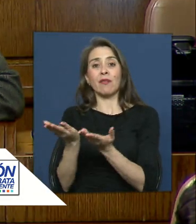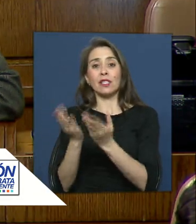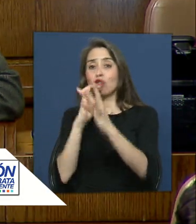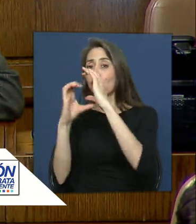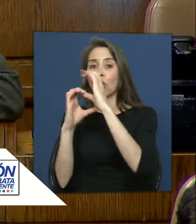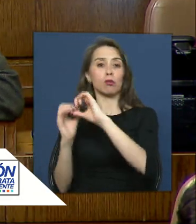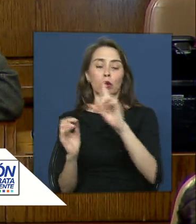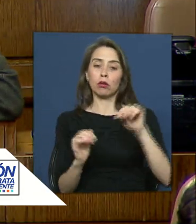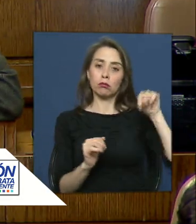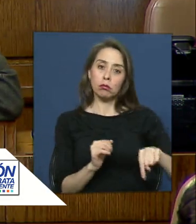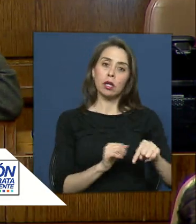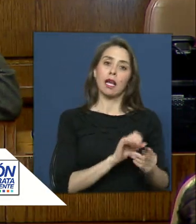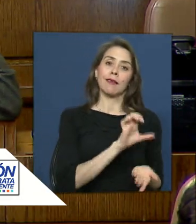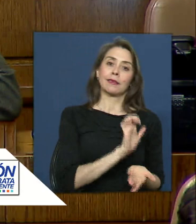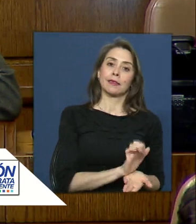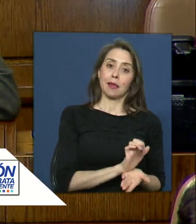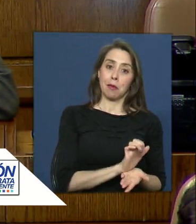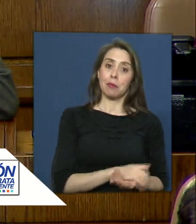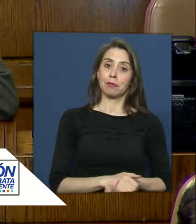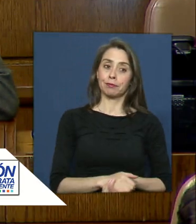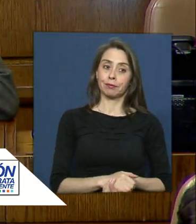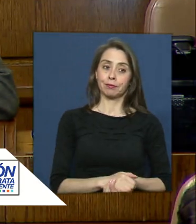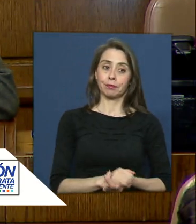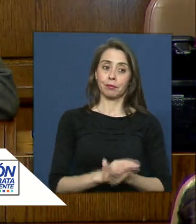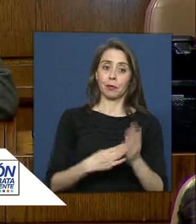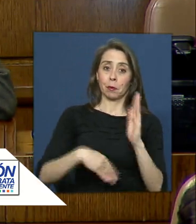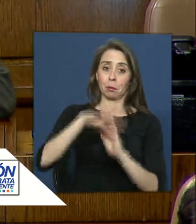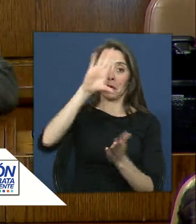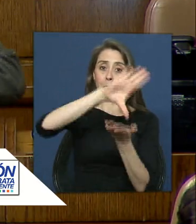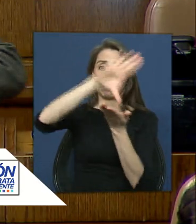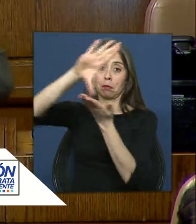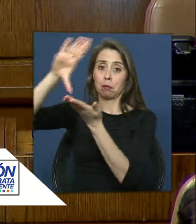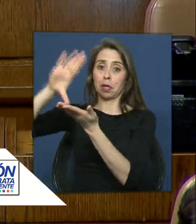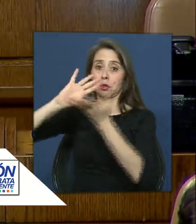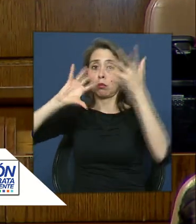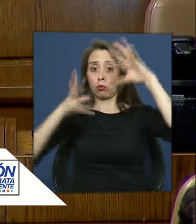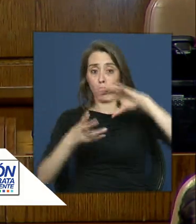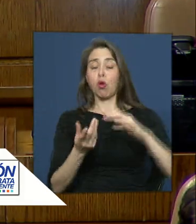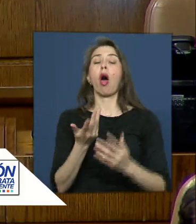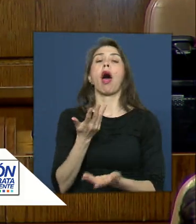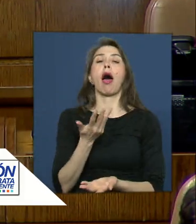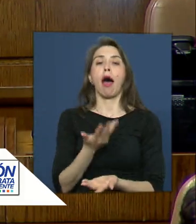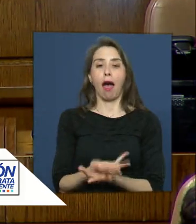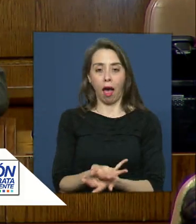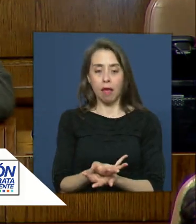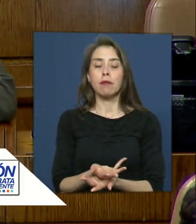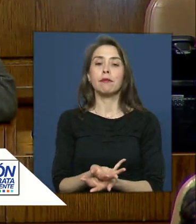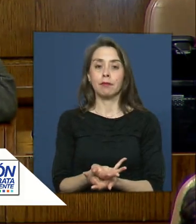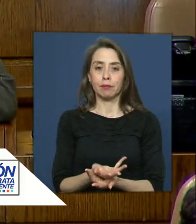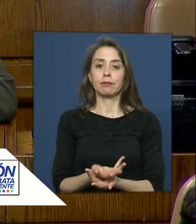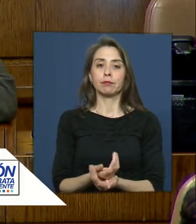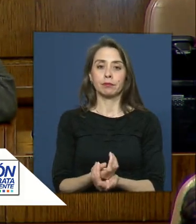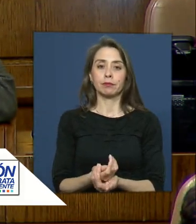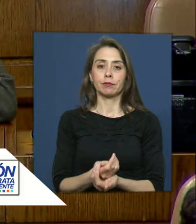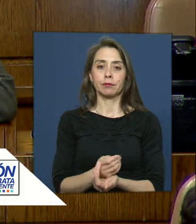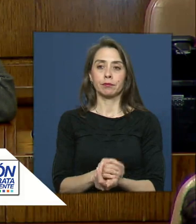Quiero señalar, presidente, que la gran mayoría de los países del mundo existen